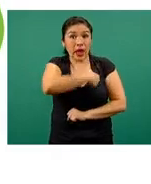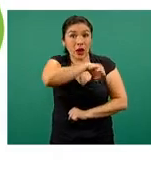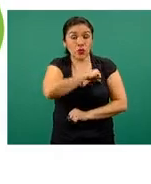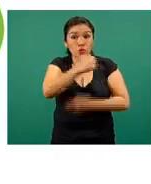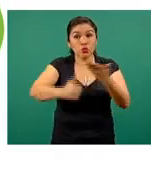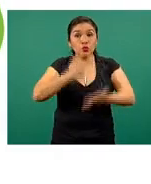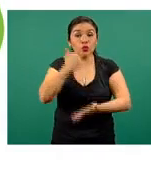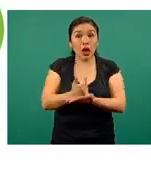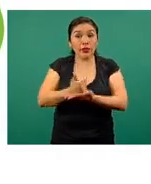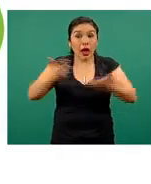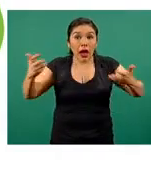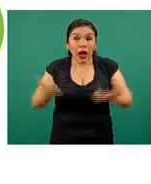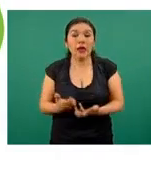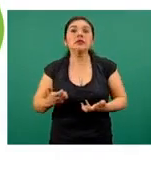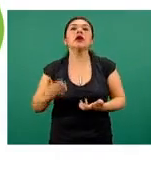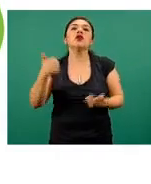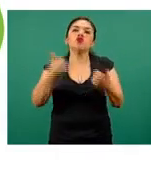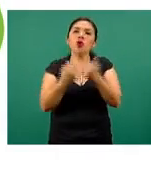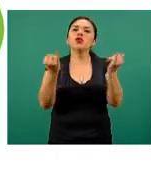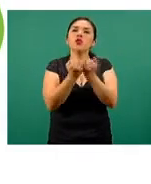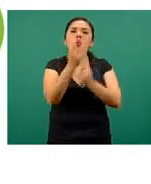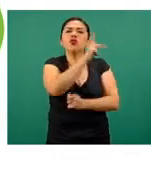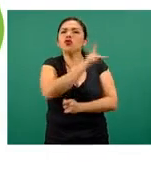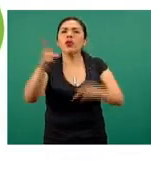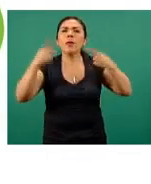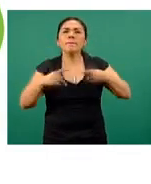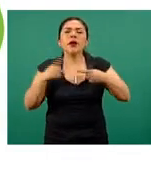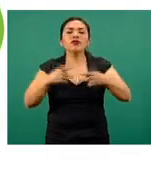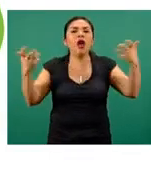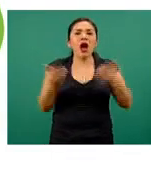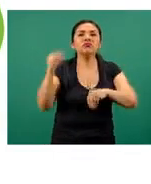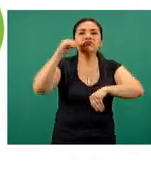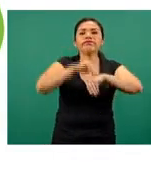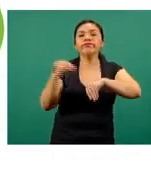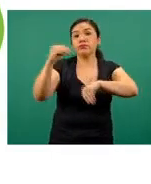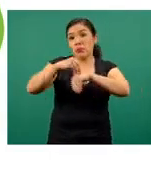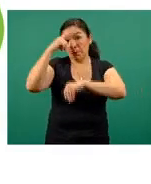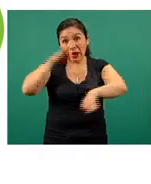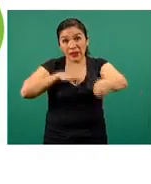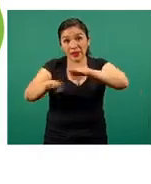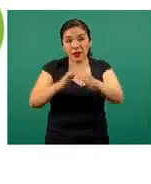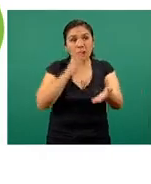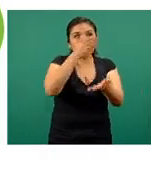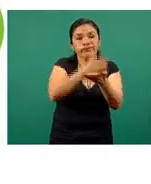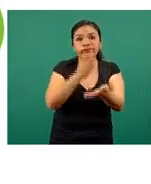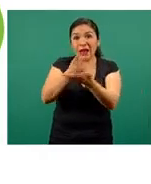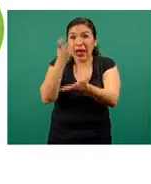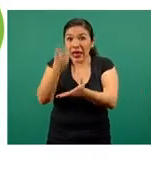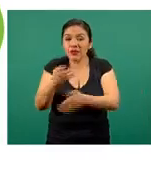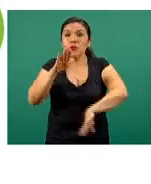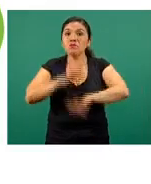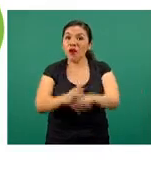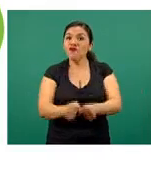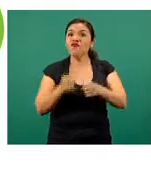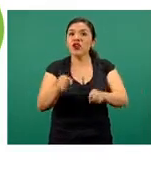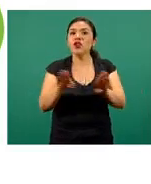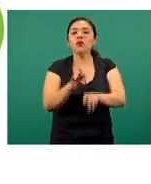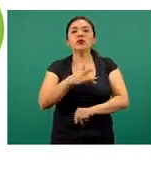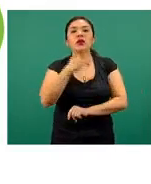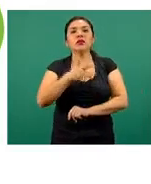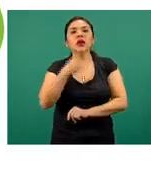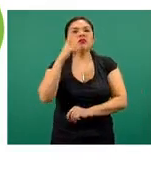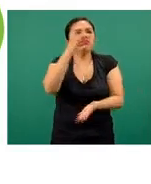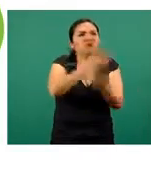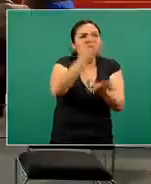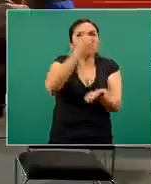la ciudad y de todos los actores que tienen trabajo de campo en la ciudad, fortalecieron la identificación de